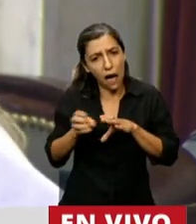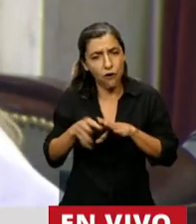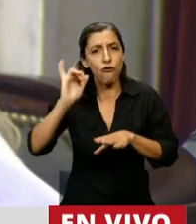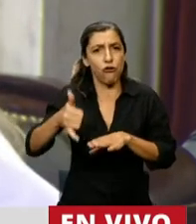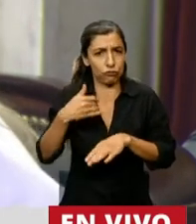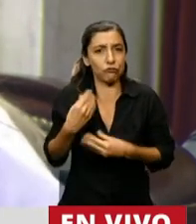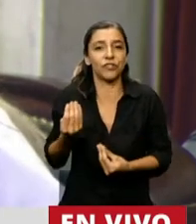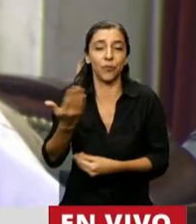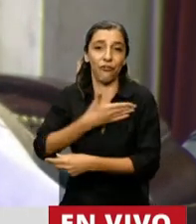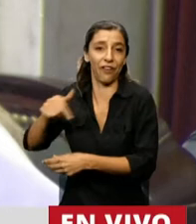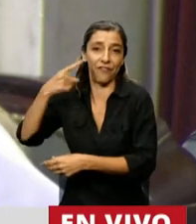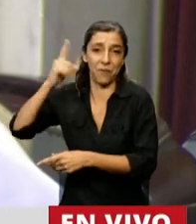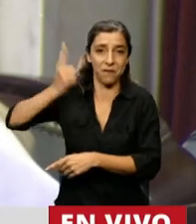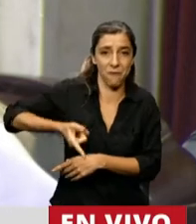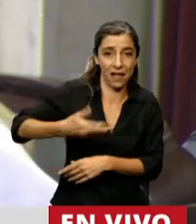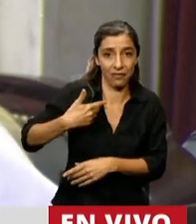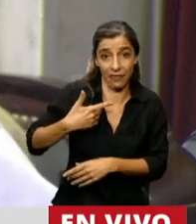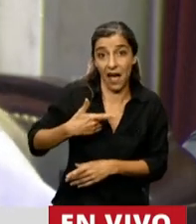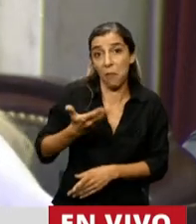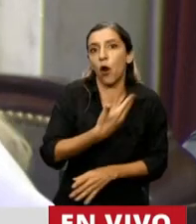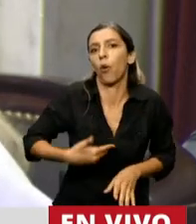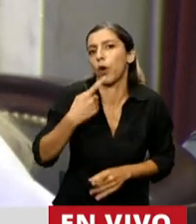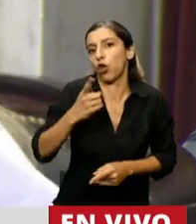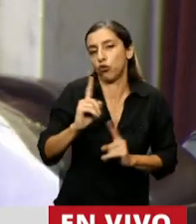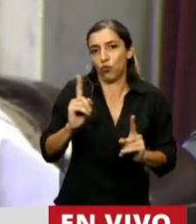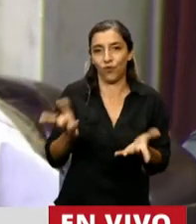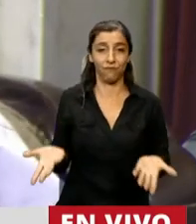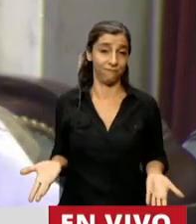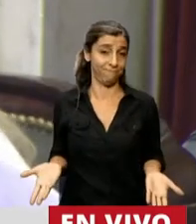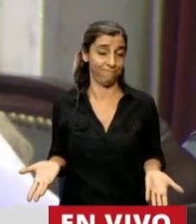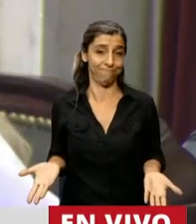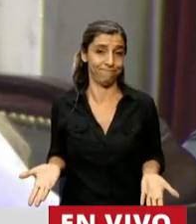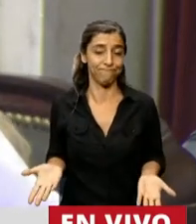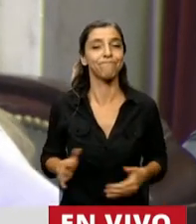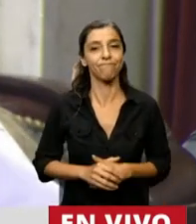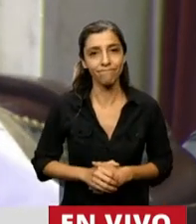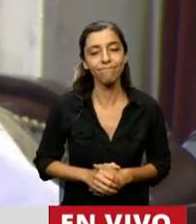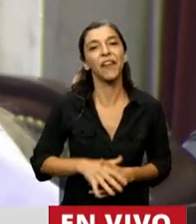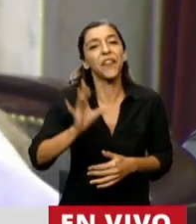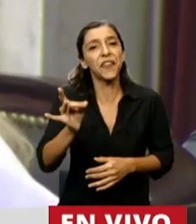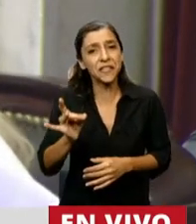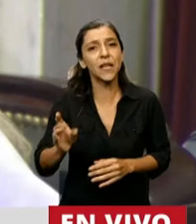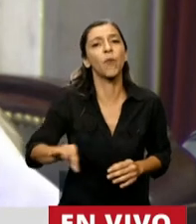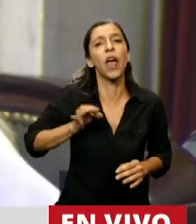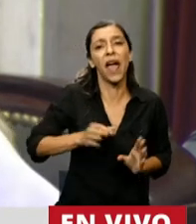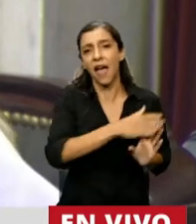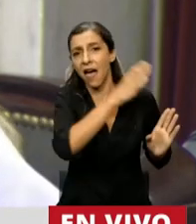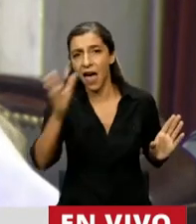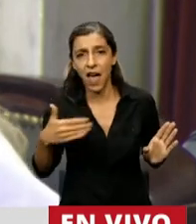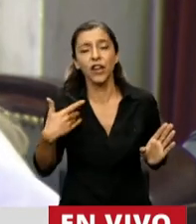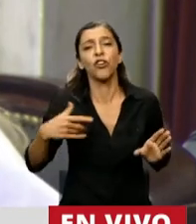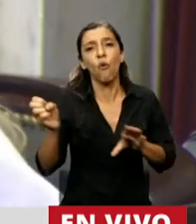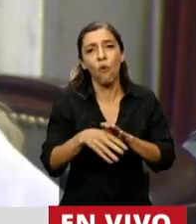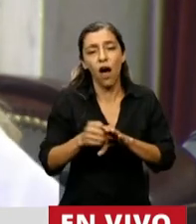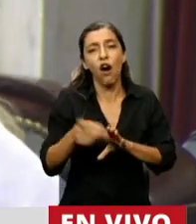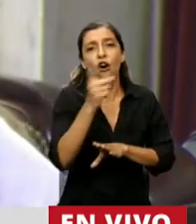a contrario de su propio relato. A diciembre el gobierno ha ahorrado 100.000 millones de pesos en jubilaciones, pero como